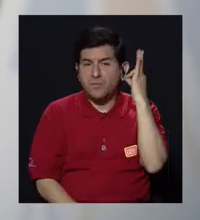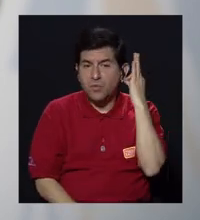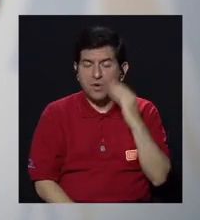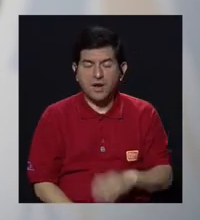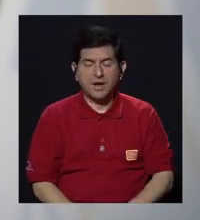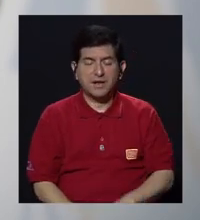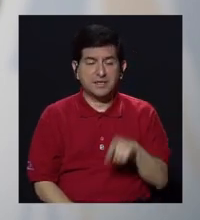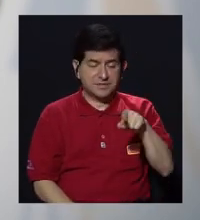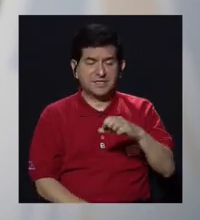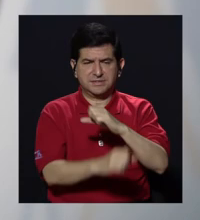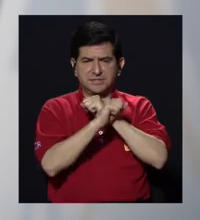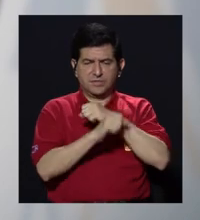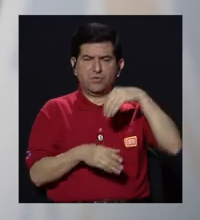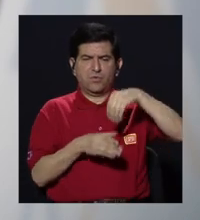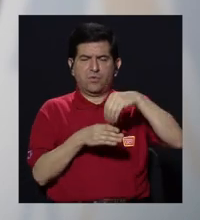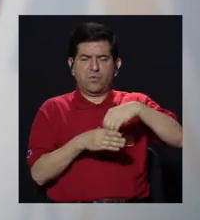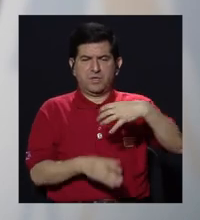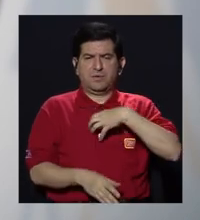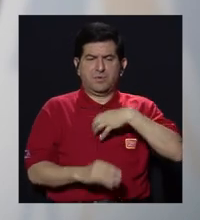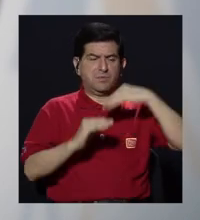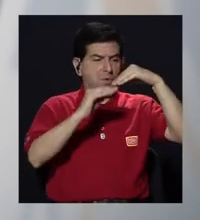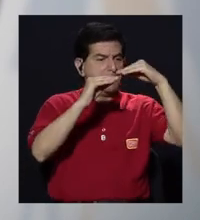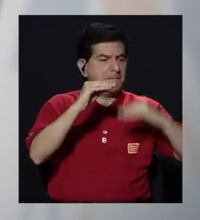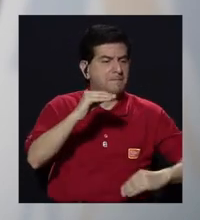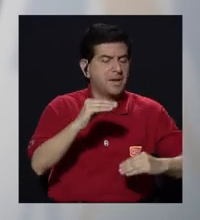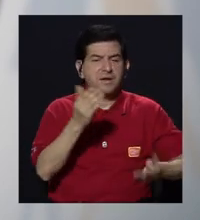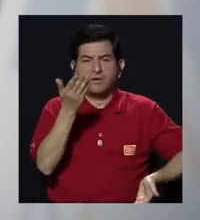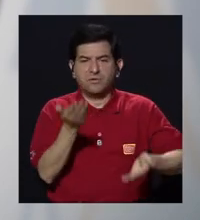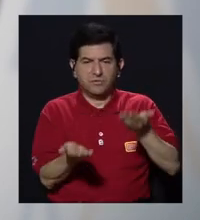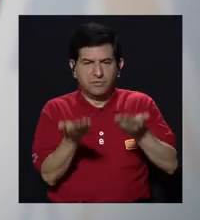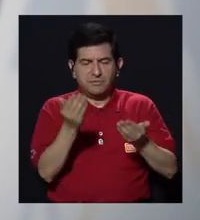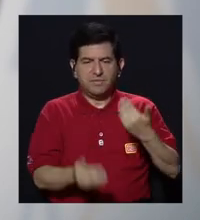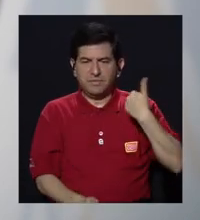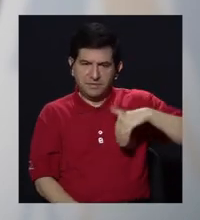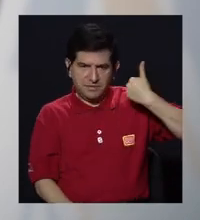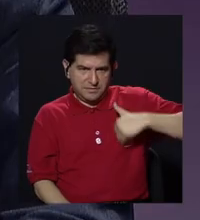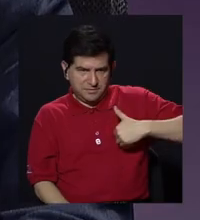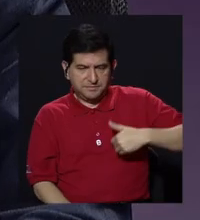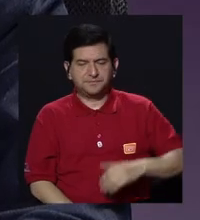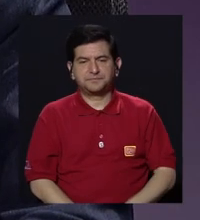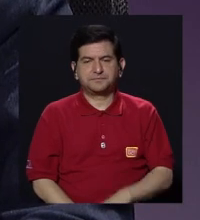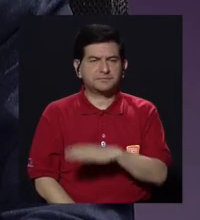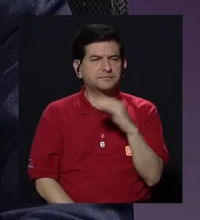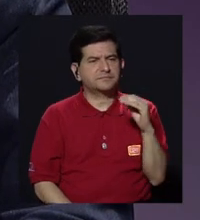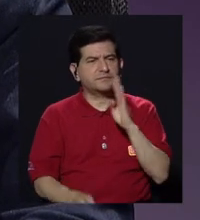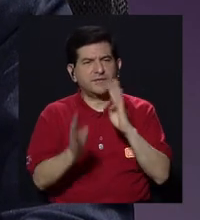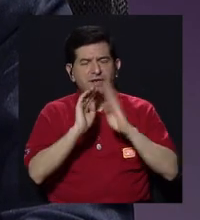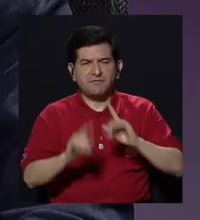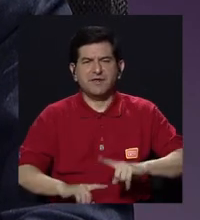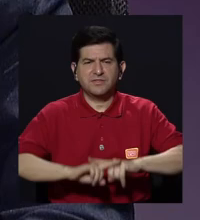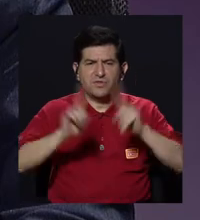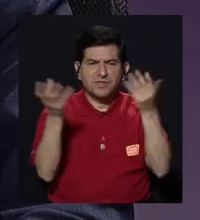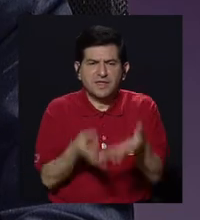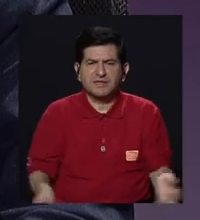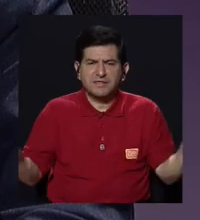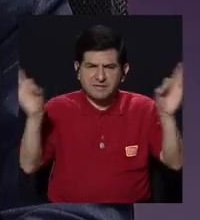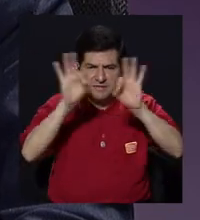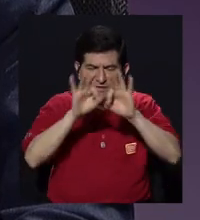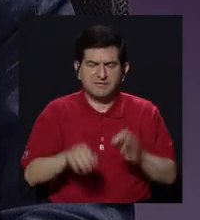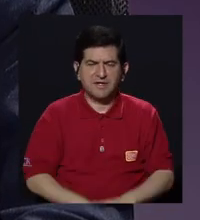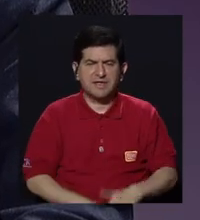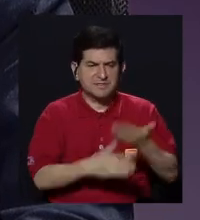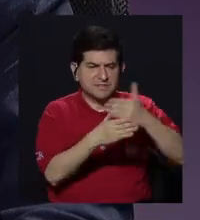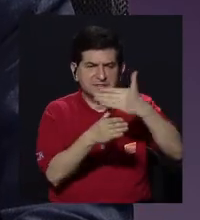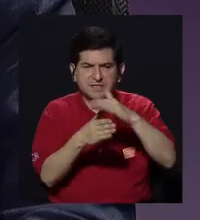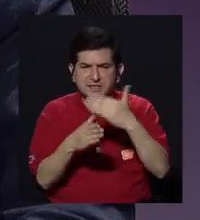las mujeres, el seguro por cuenta propia es mucho menor que en el caso de los hombres. Y hablando de brechas importantes, también